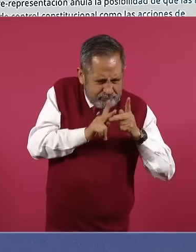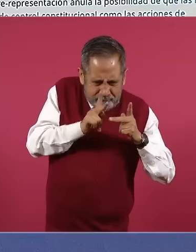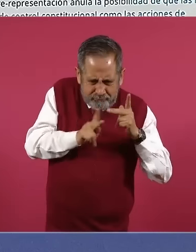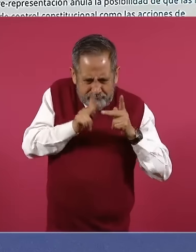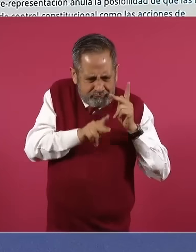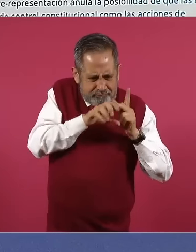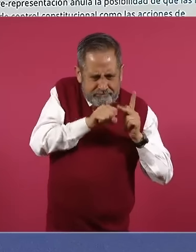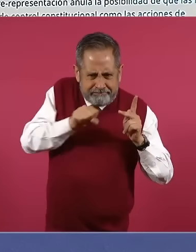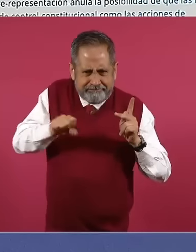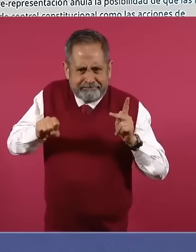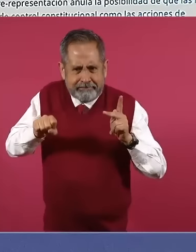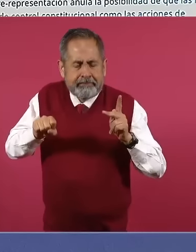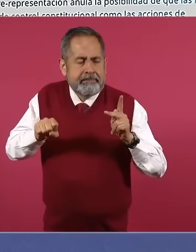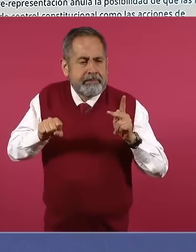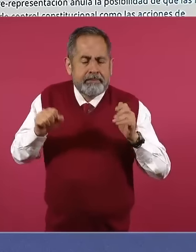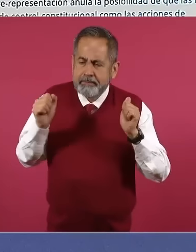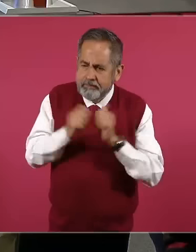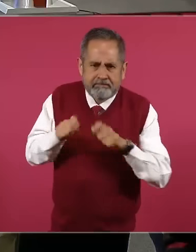y garantista,